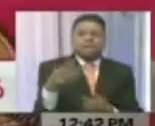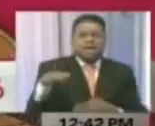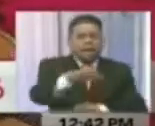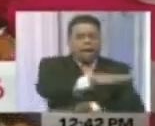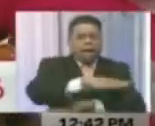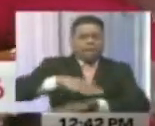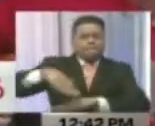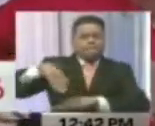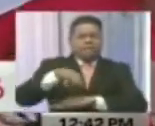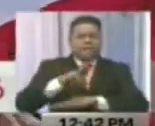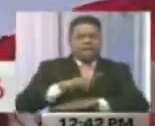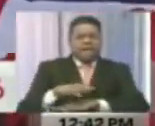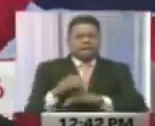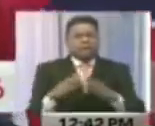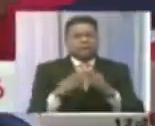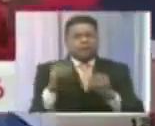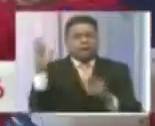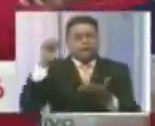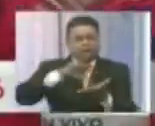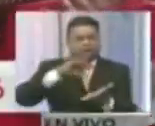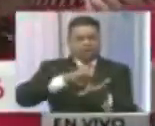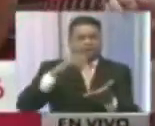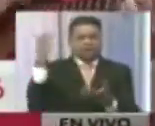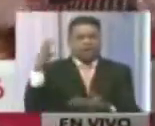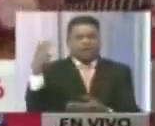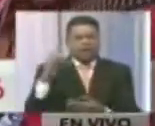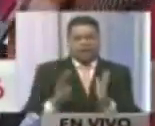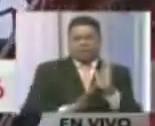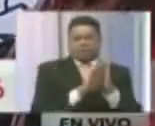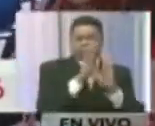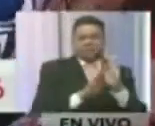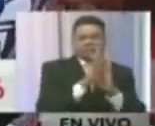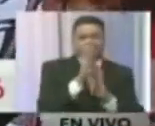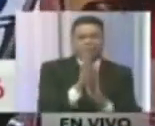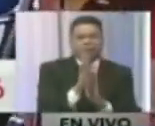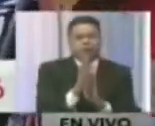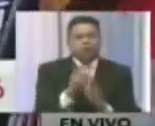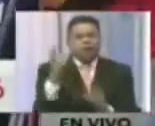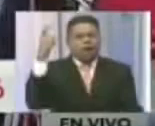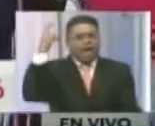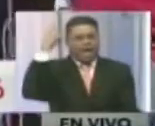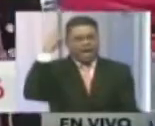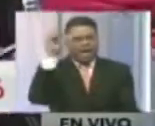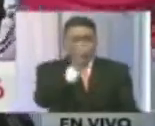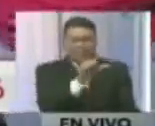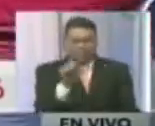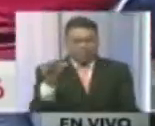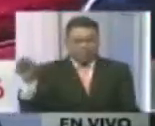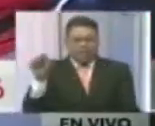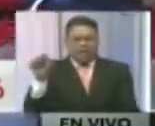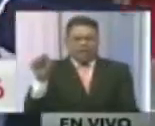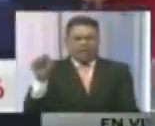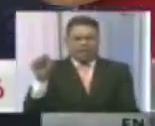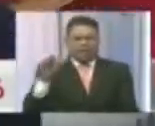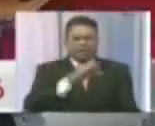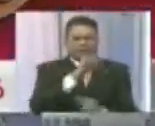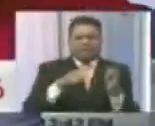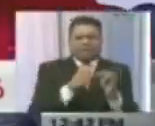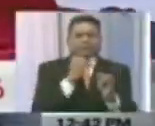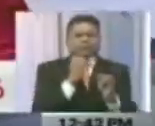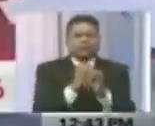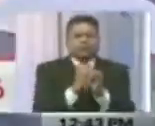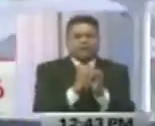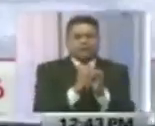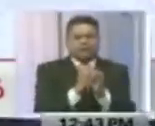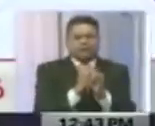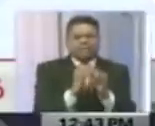Museos, allá en Caracas, el desarrollo de el día o la semana internacional del artesano y la artesana, que